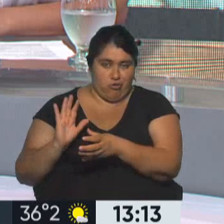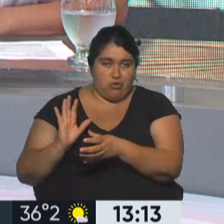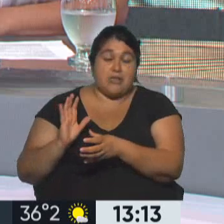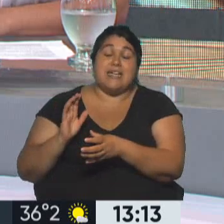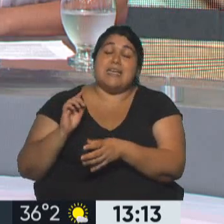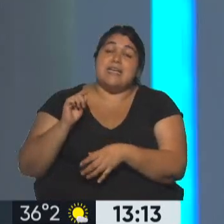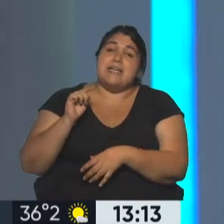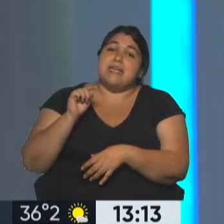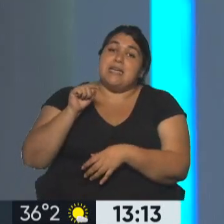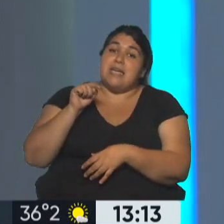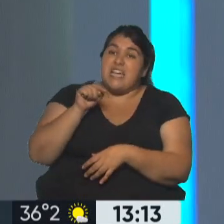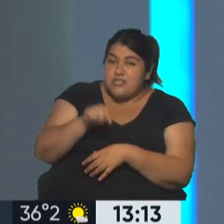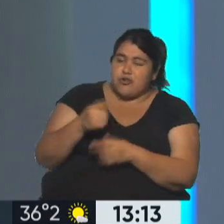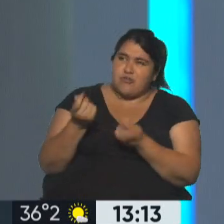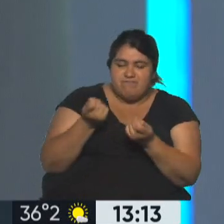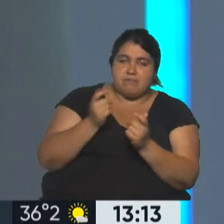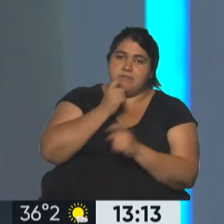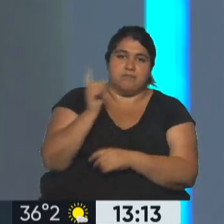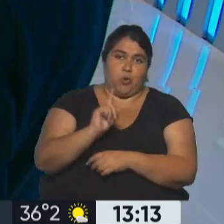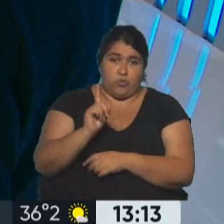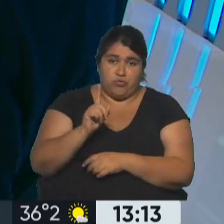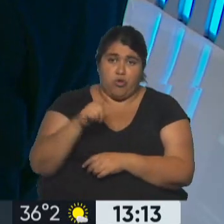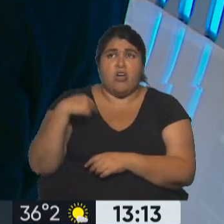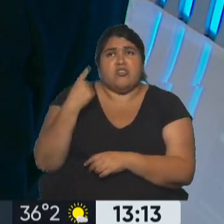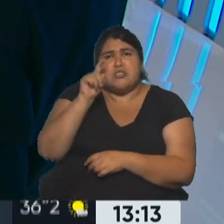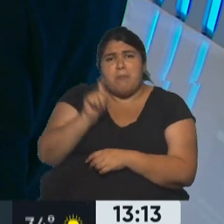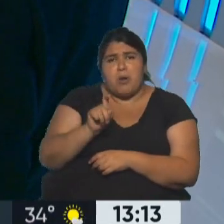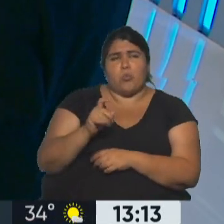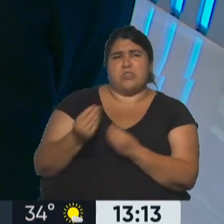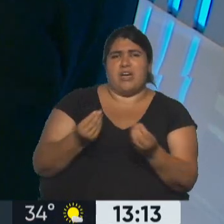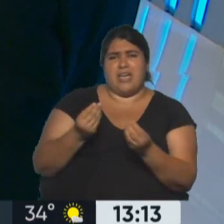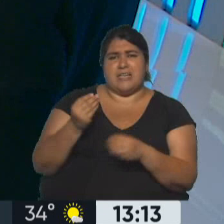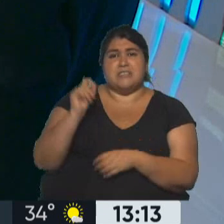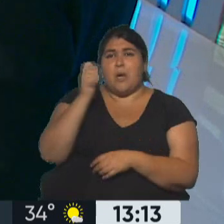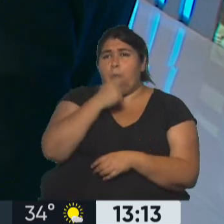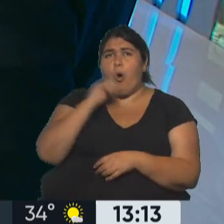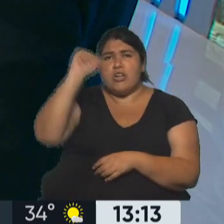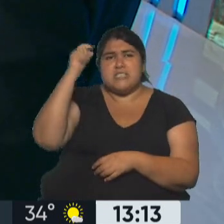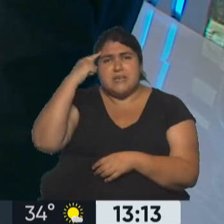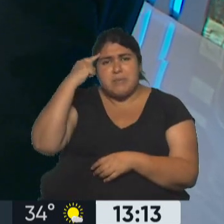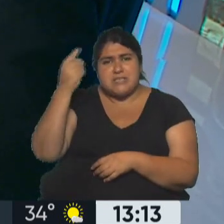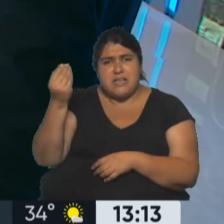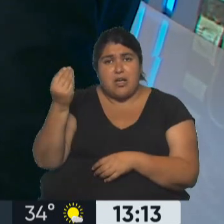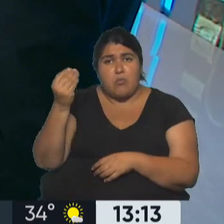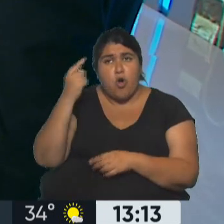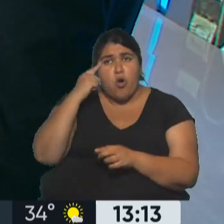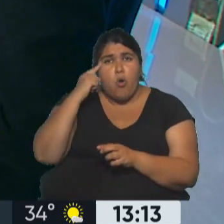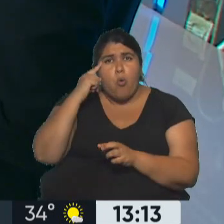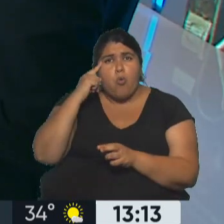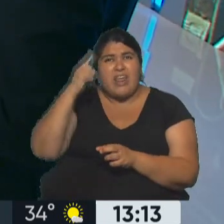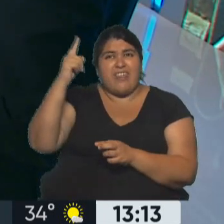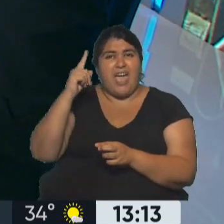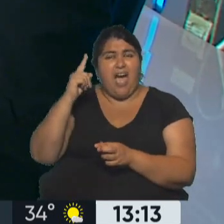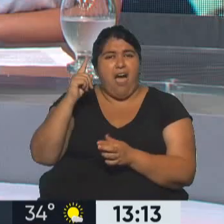que tampoco, eso no logró enamorar. Entonces la gran discusión, la gran pregunta es cómo hace Boric para pensar un nuevo texto constitucional con las fuerzas